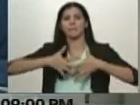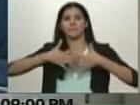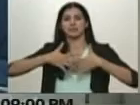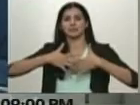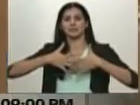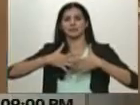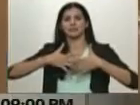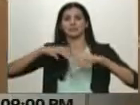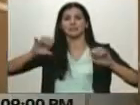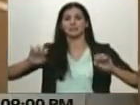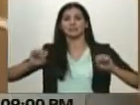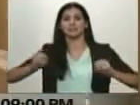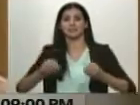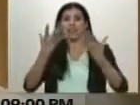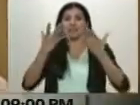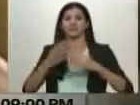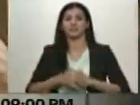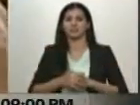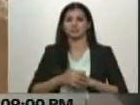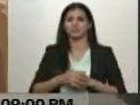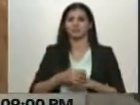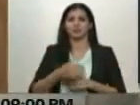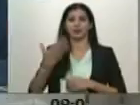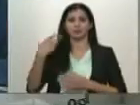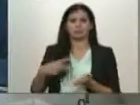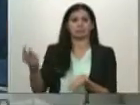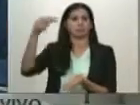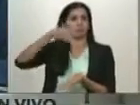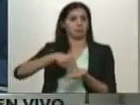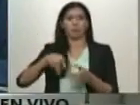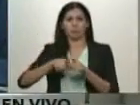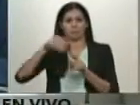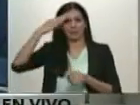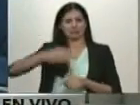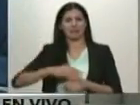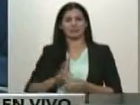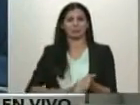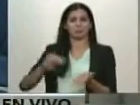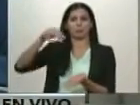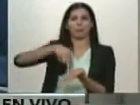¿Eh? Juan, como que estuvo en la Academia Militar, ahora se para.